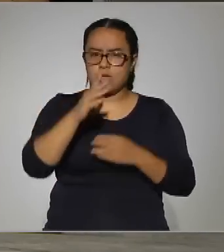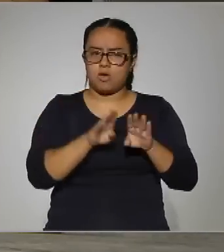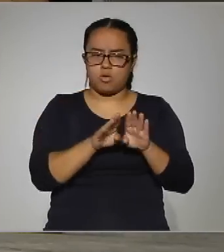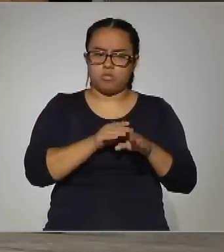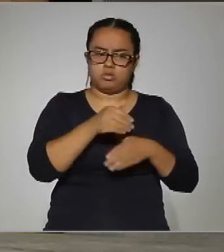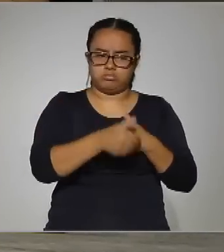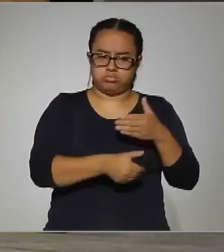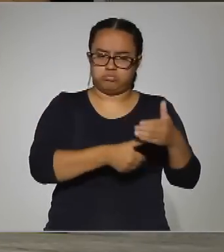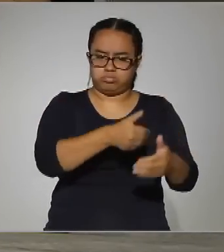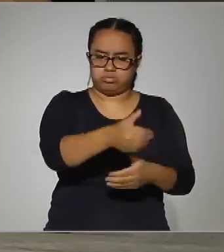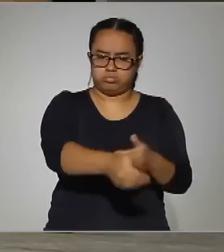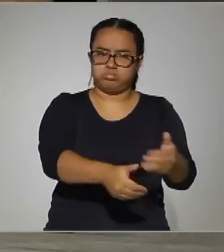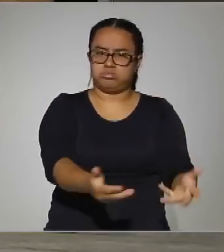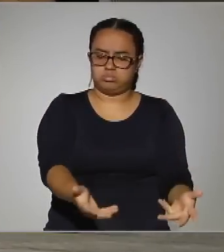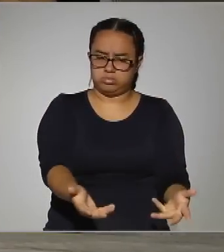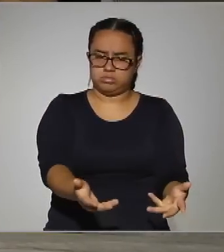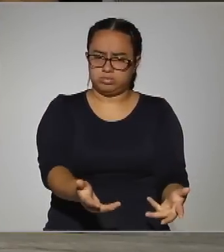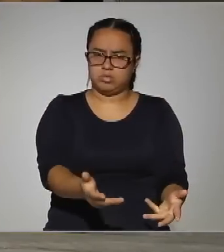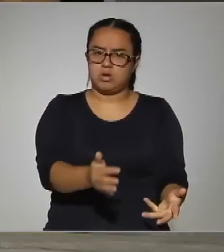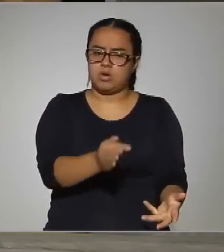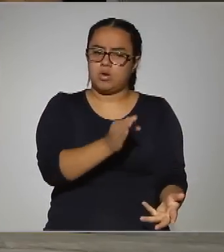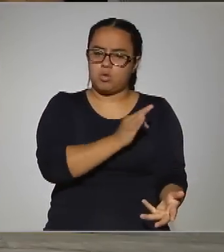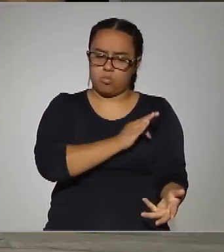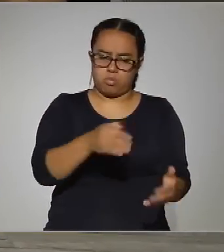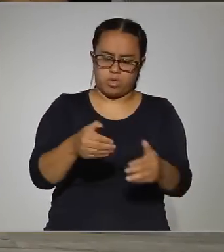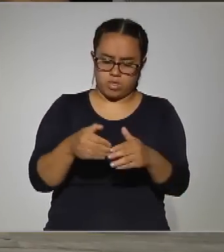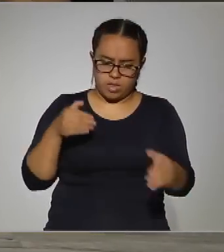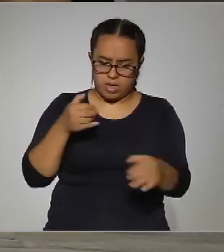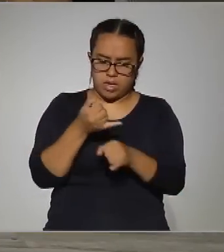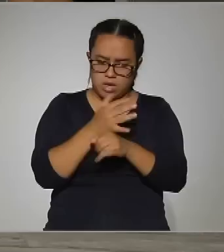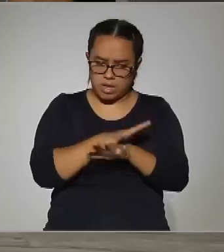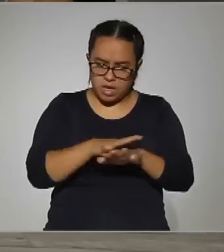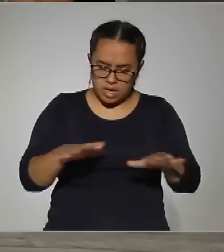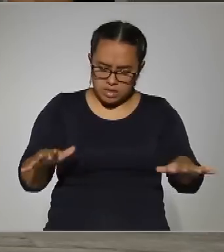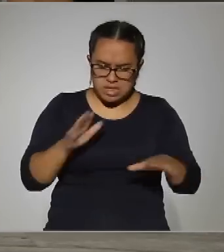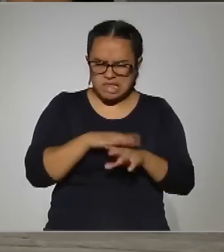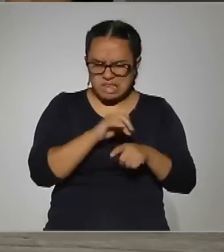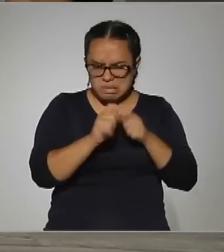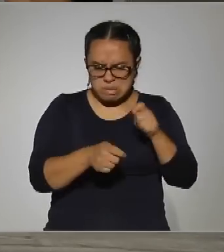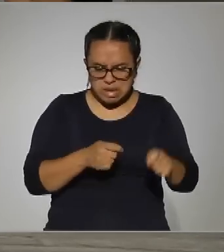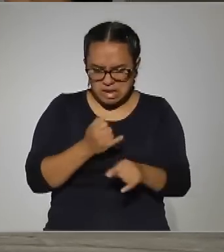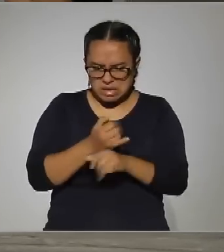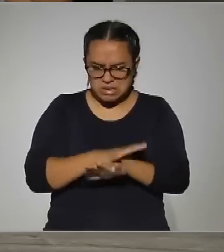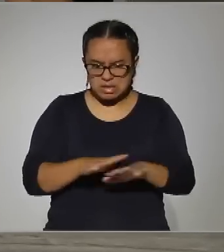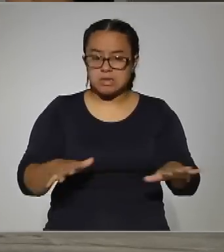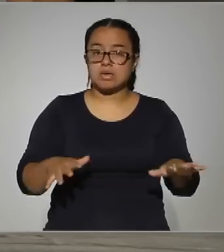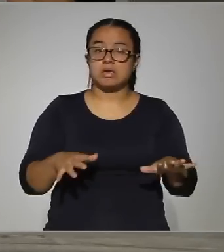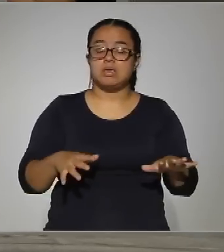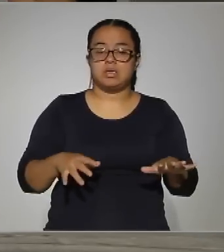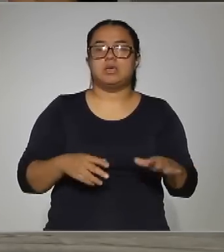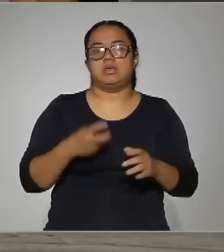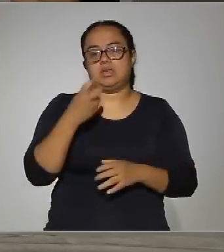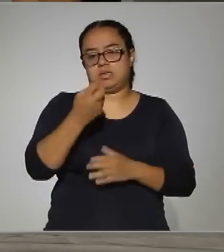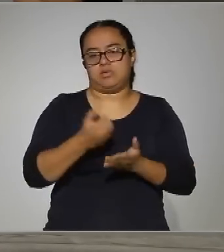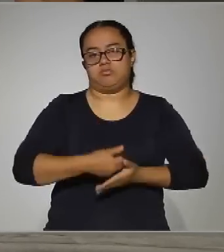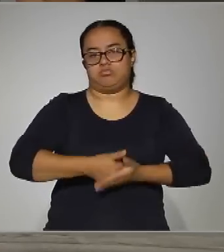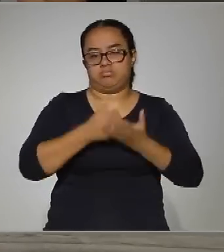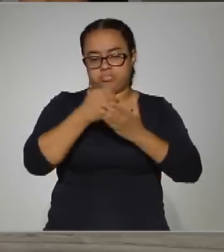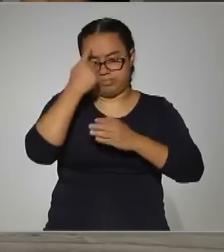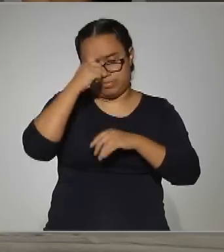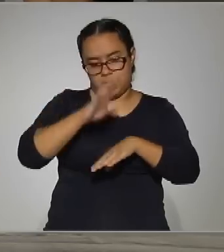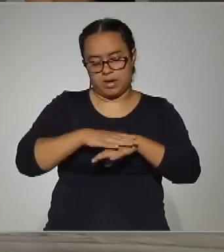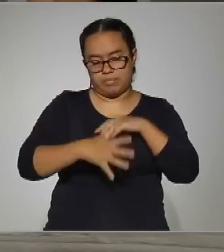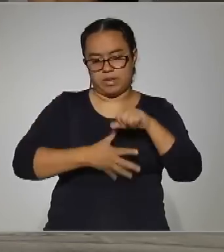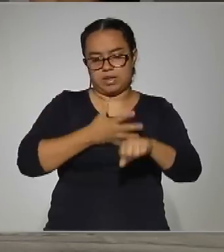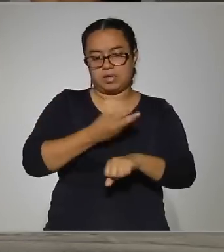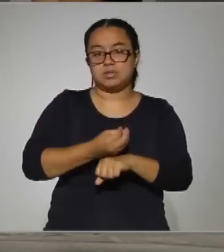proceso, a formarte en determinada disciplina, que al final de cuentas también contribuyen a una reparación,